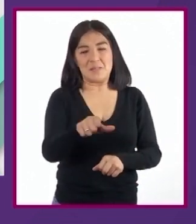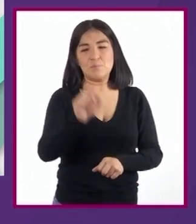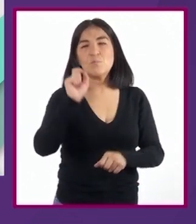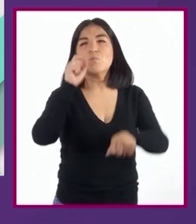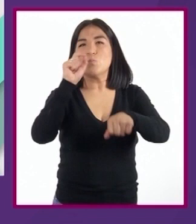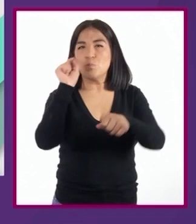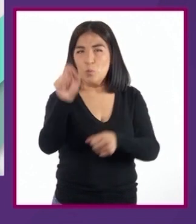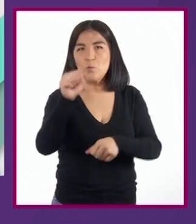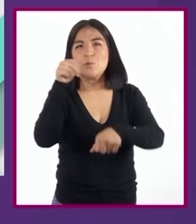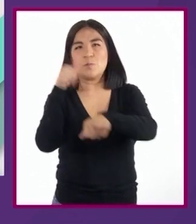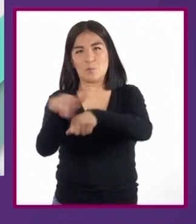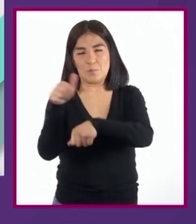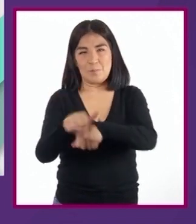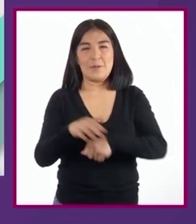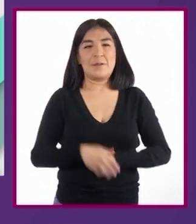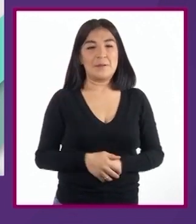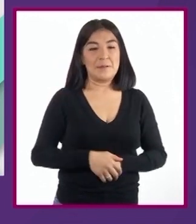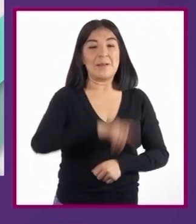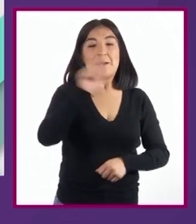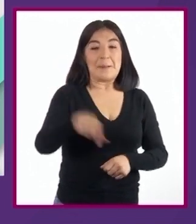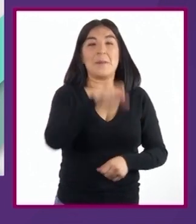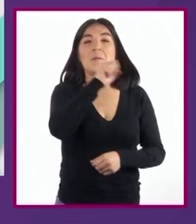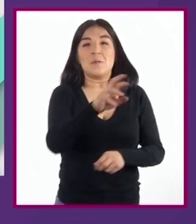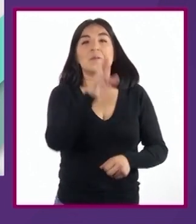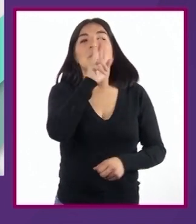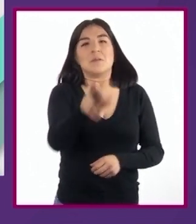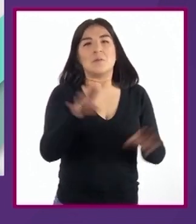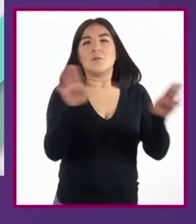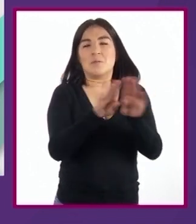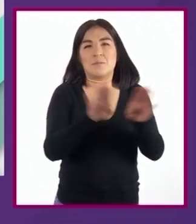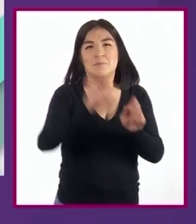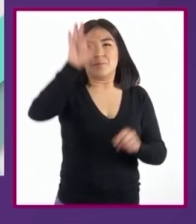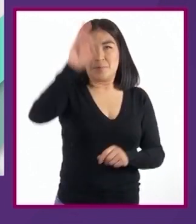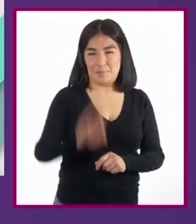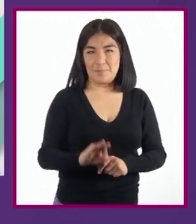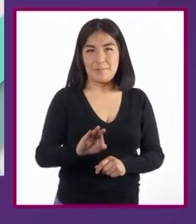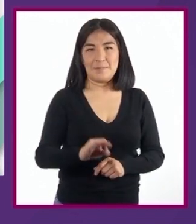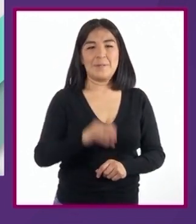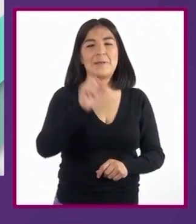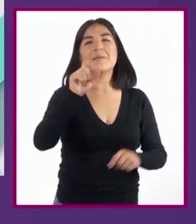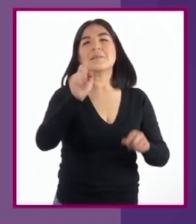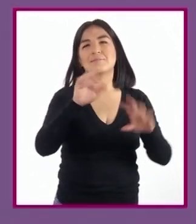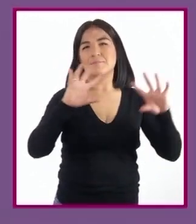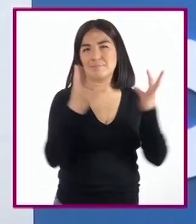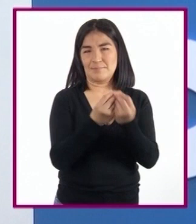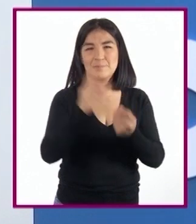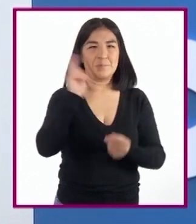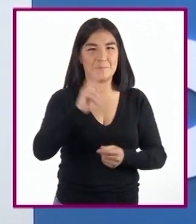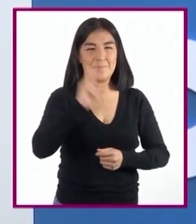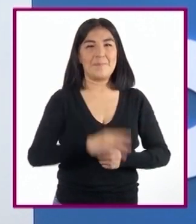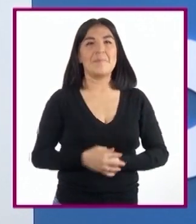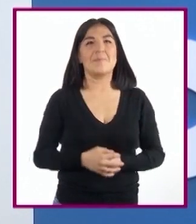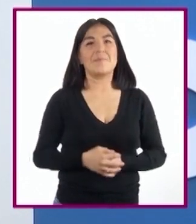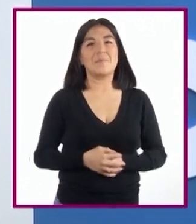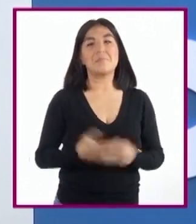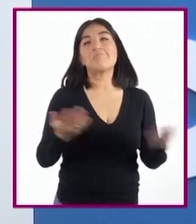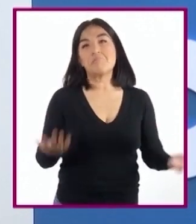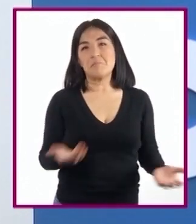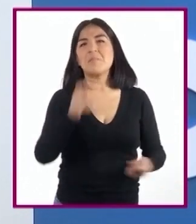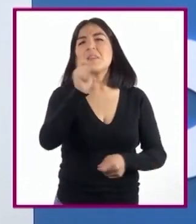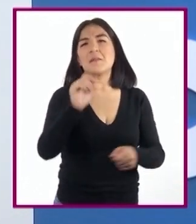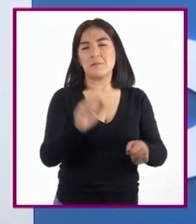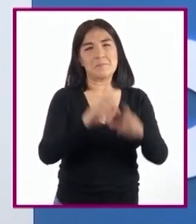el último resultado es la representación como porcentaje de la probabilidad. Podemos